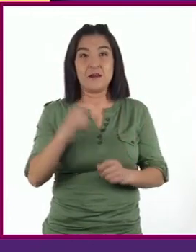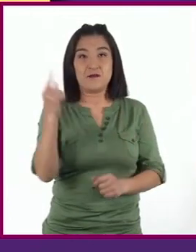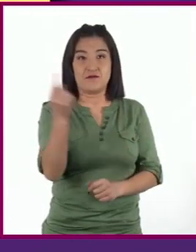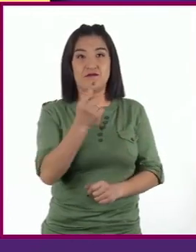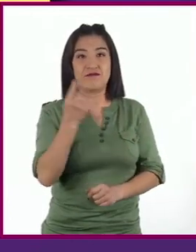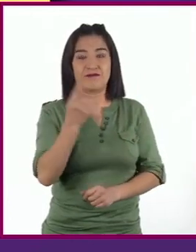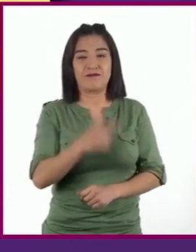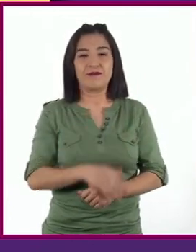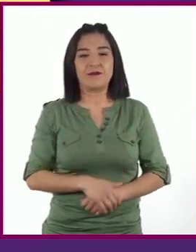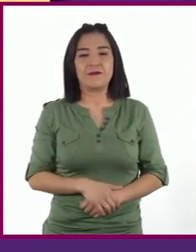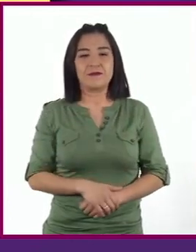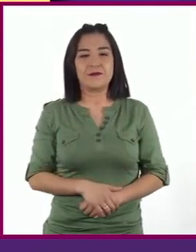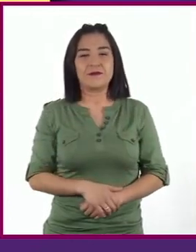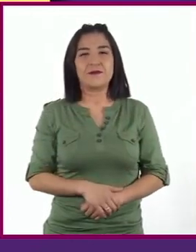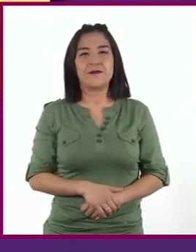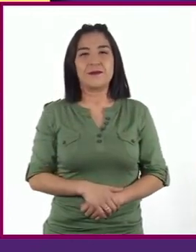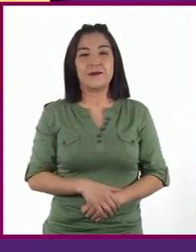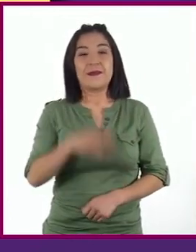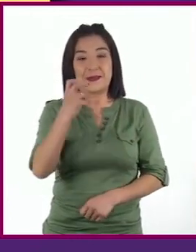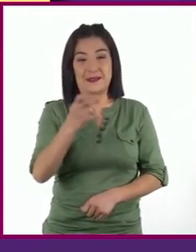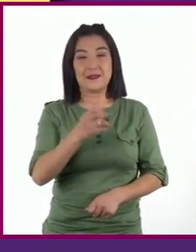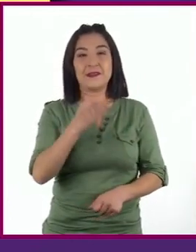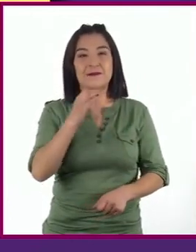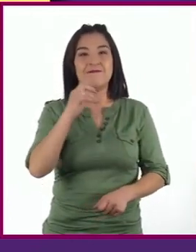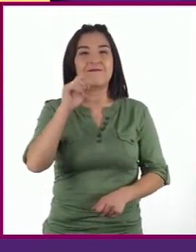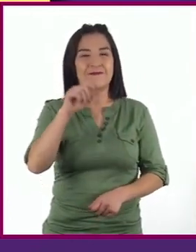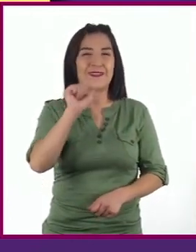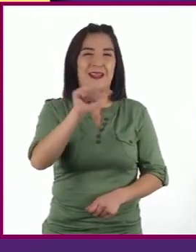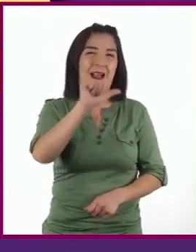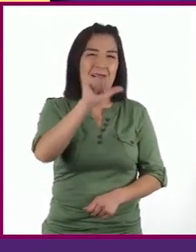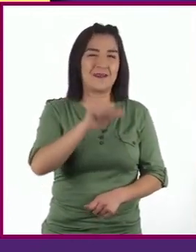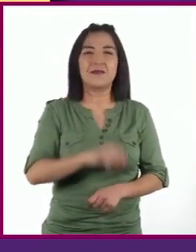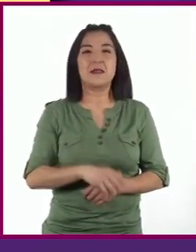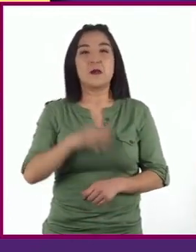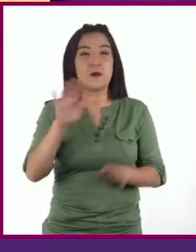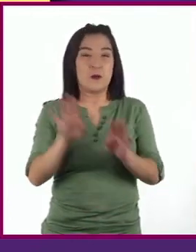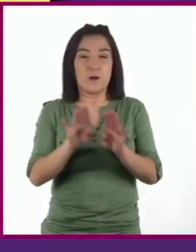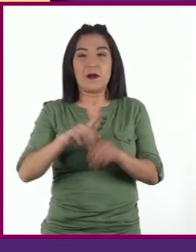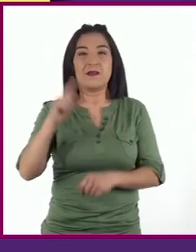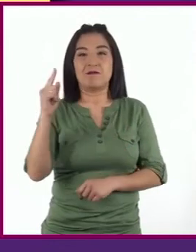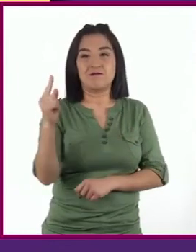rotando? En este inciso, por más que rotemos a la